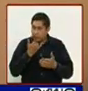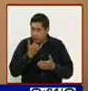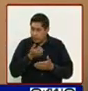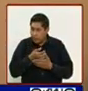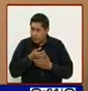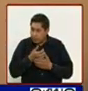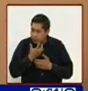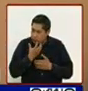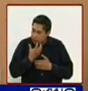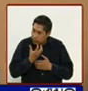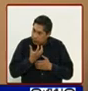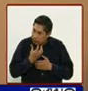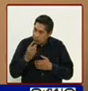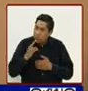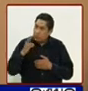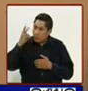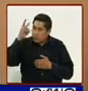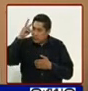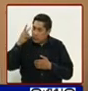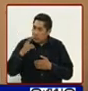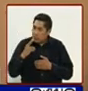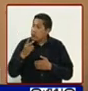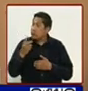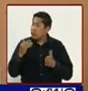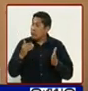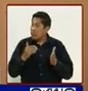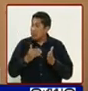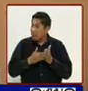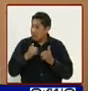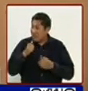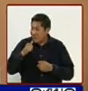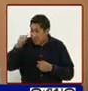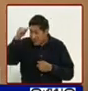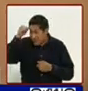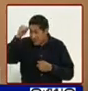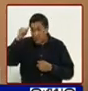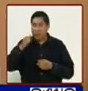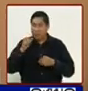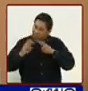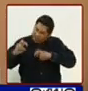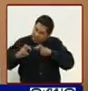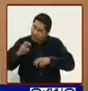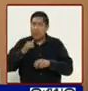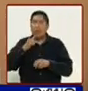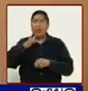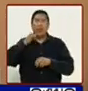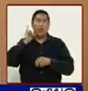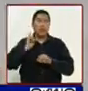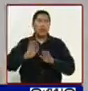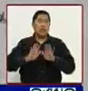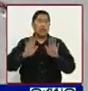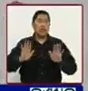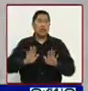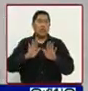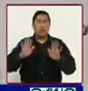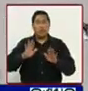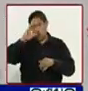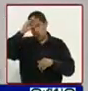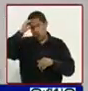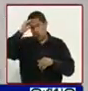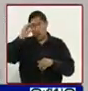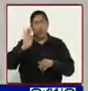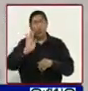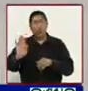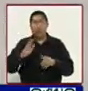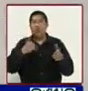de violación a una persona adulta mayor, ¿no? Se ha suscitado el día de ayer, domingo. El agresor había sido